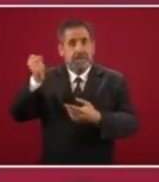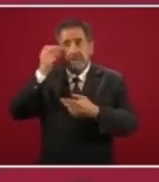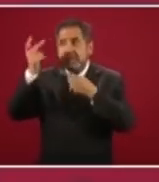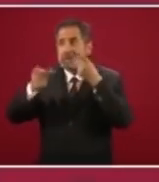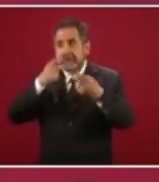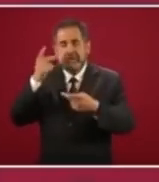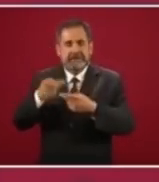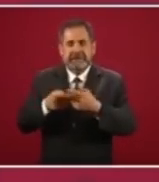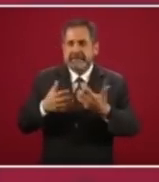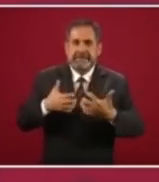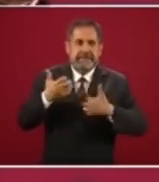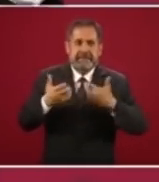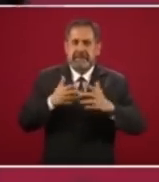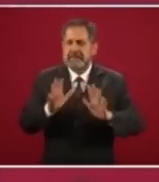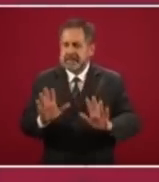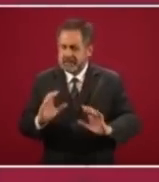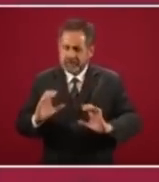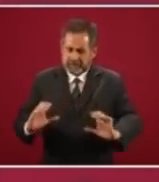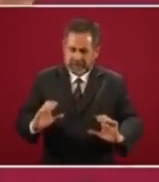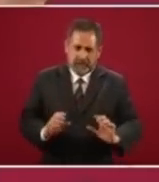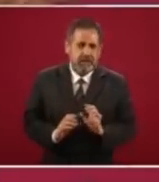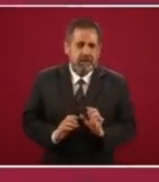campaña. Entonces, que nosotros